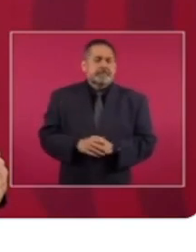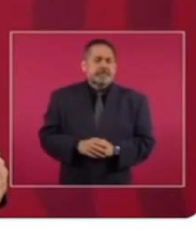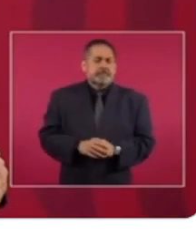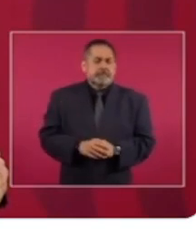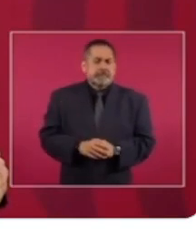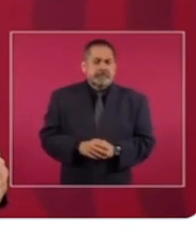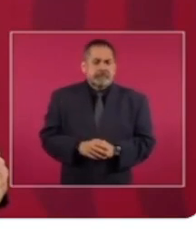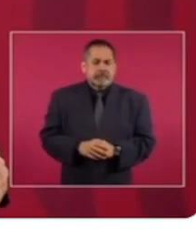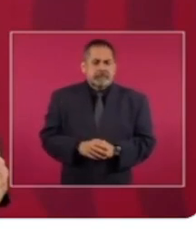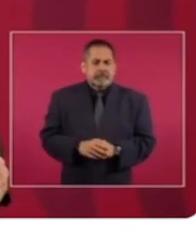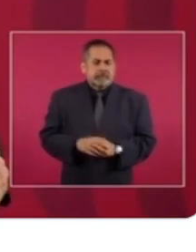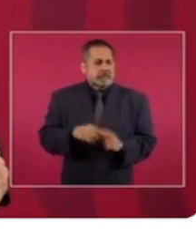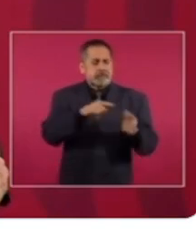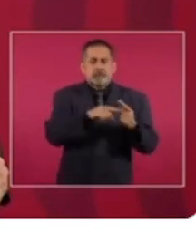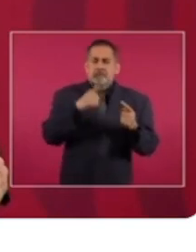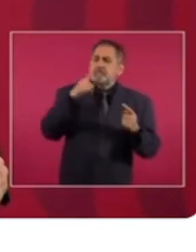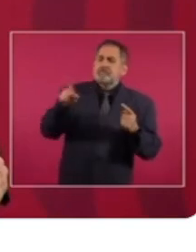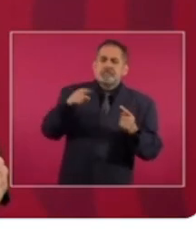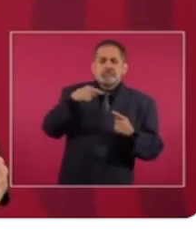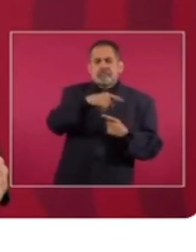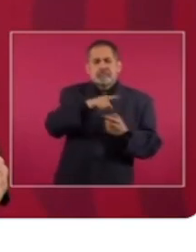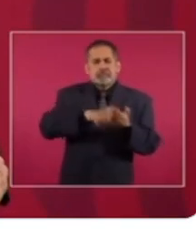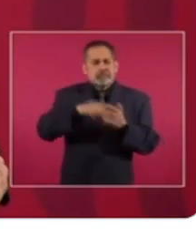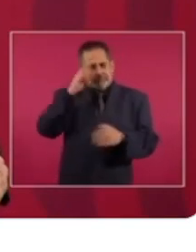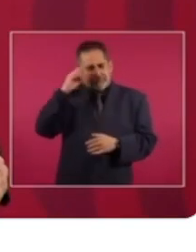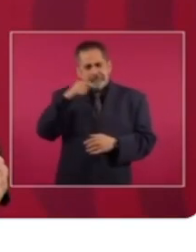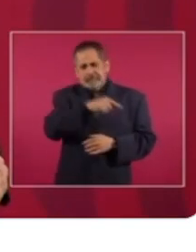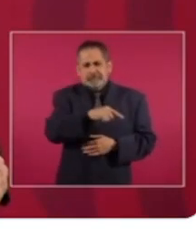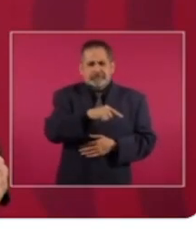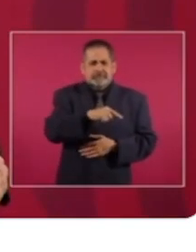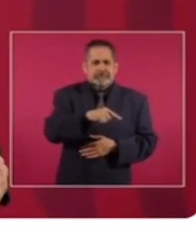uno de los que se queja es el señor